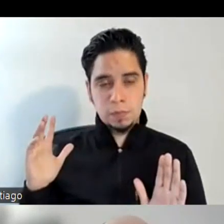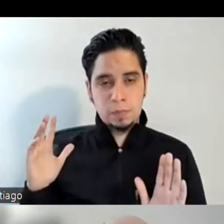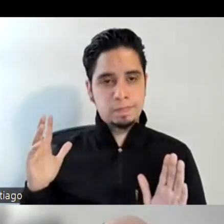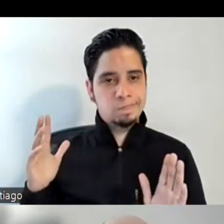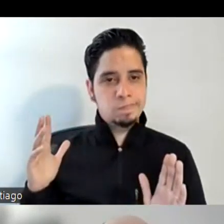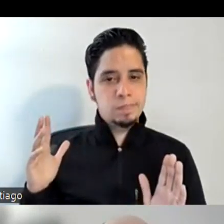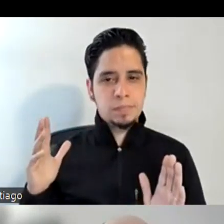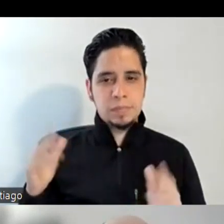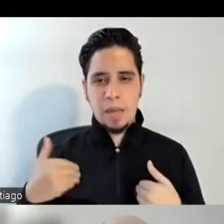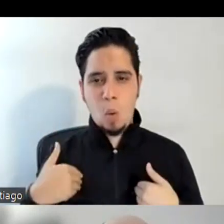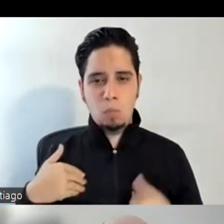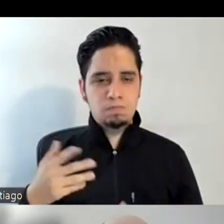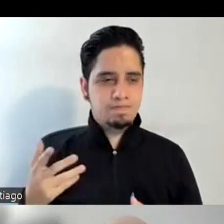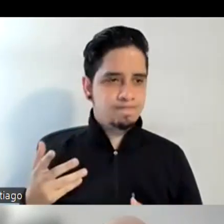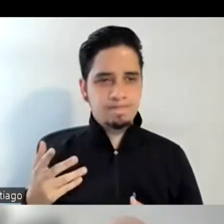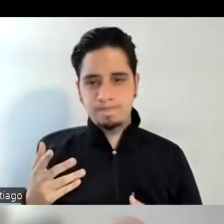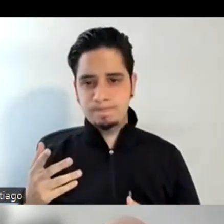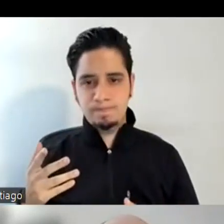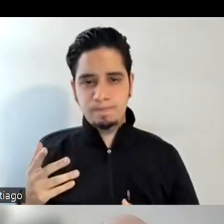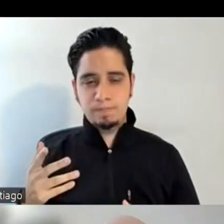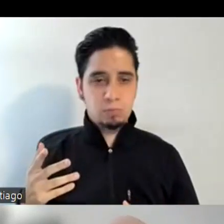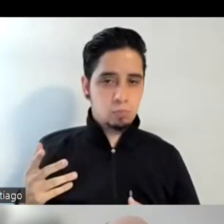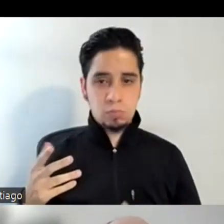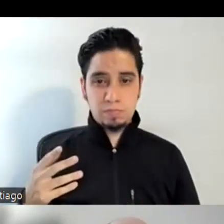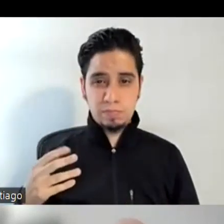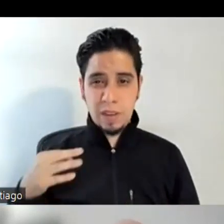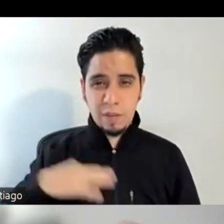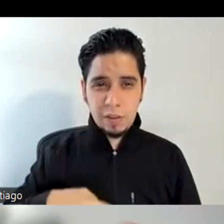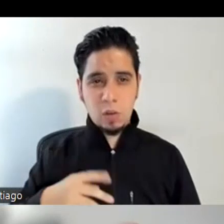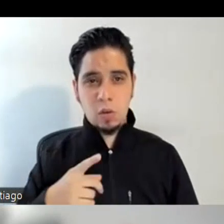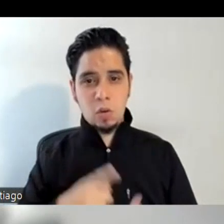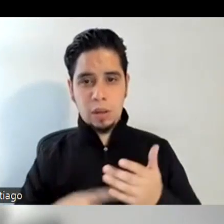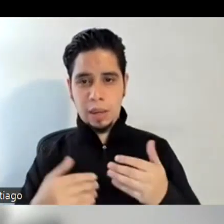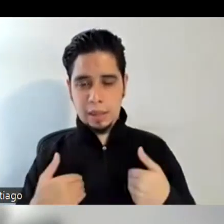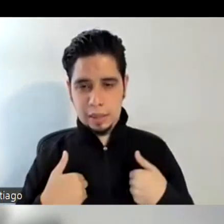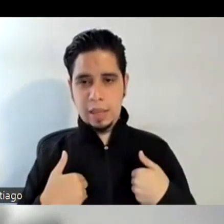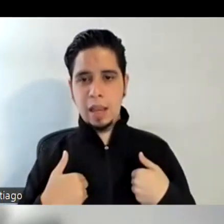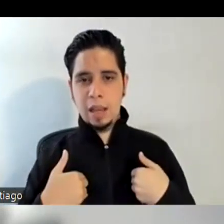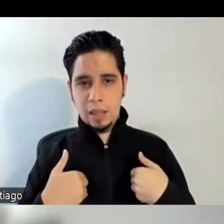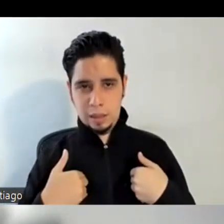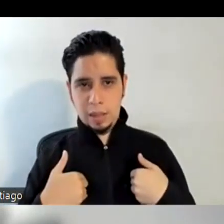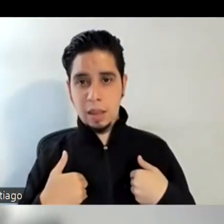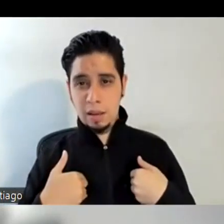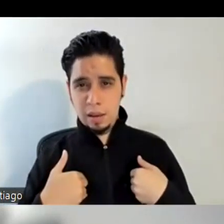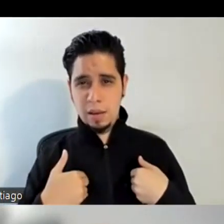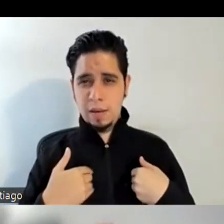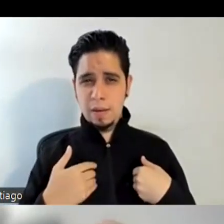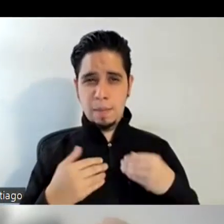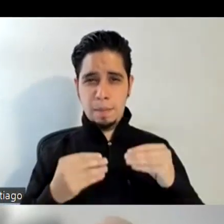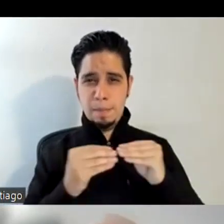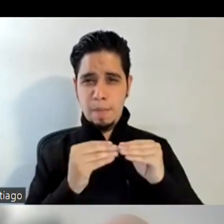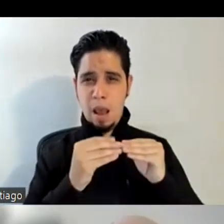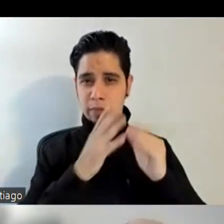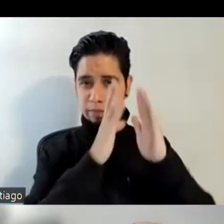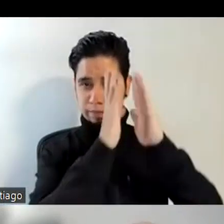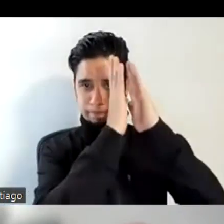una ventaja, que en la cabeza tienes compartimientos, ¿no? Y eso te hace, por eso así lo